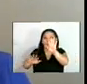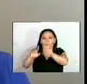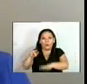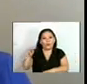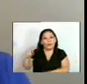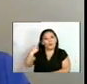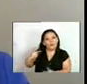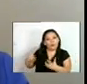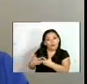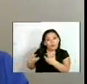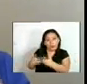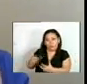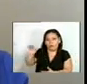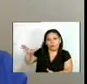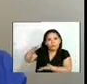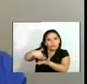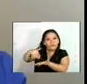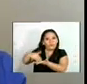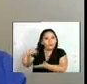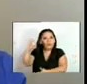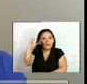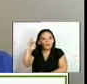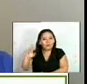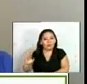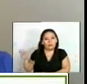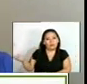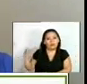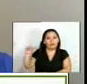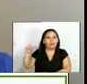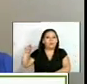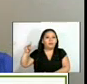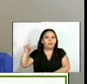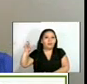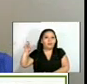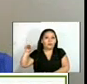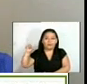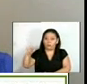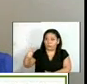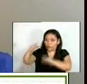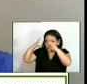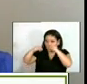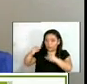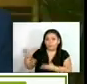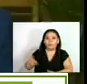colegas nos informa desde Costa Rica. Específicamente saludamos a Andrés Ramírez. Buenas noches.